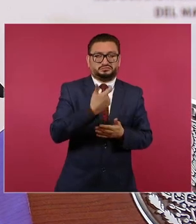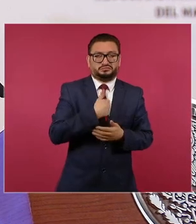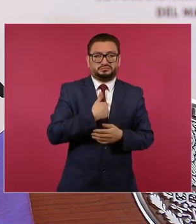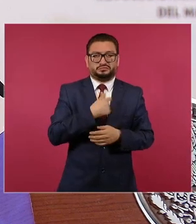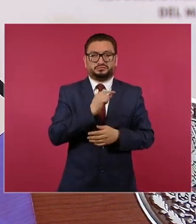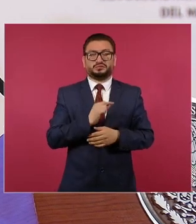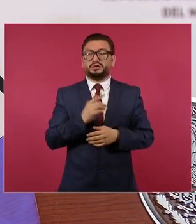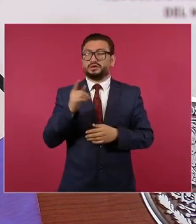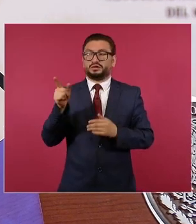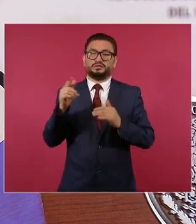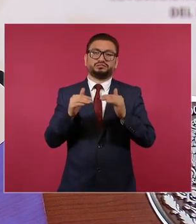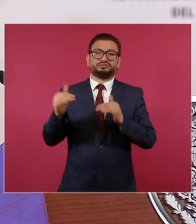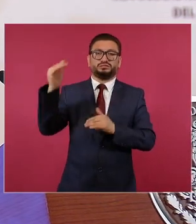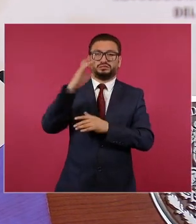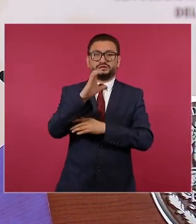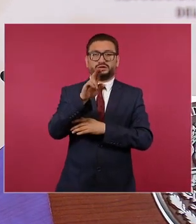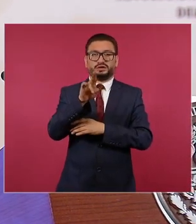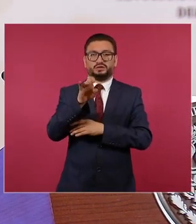se asignó